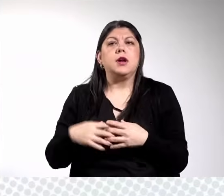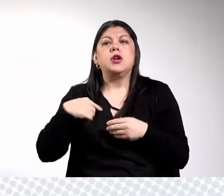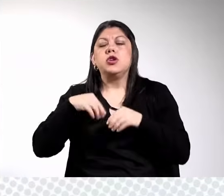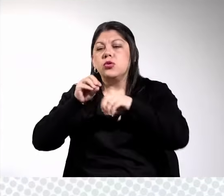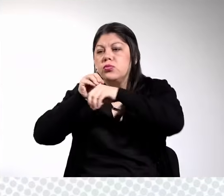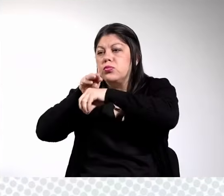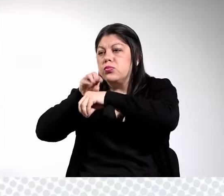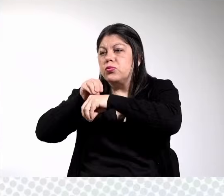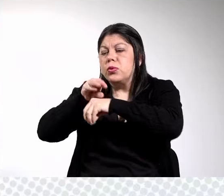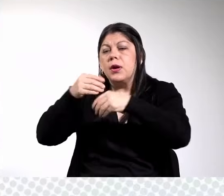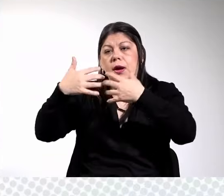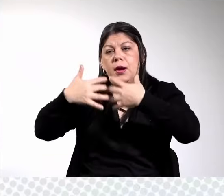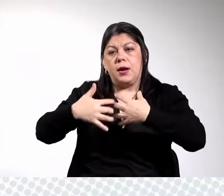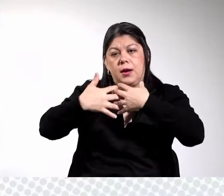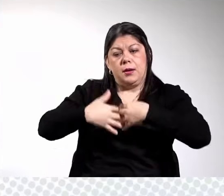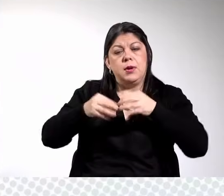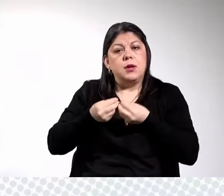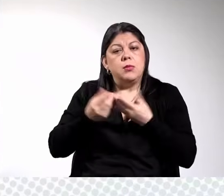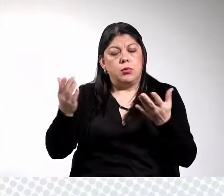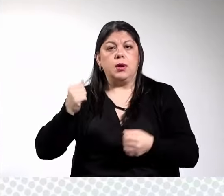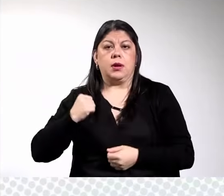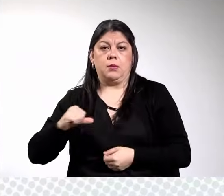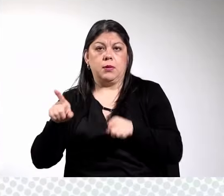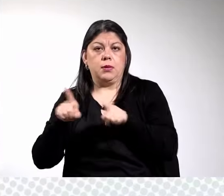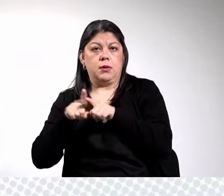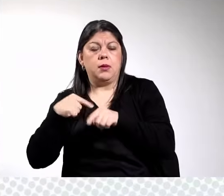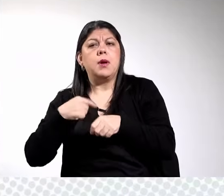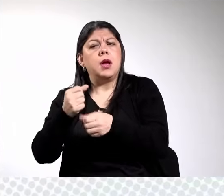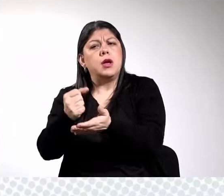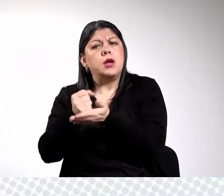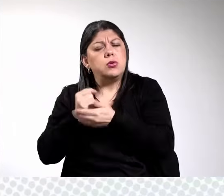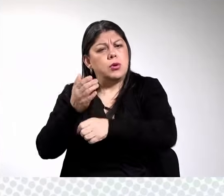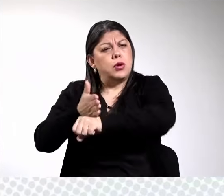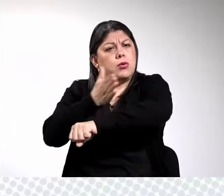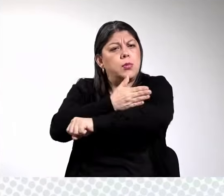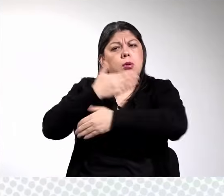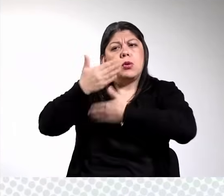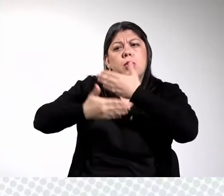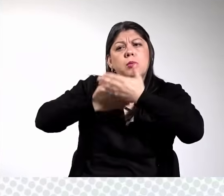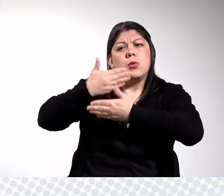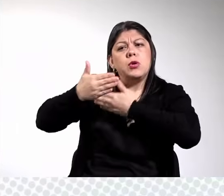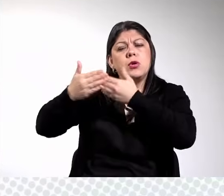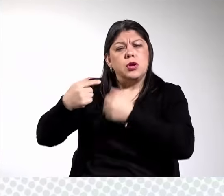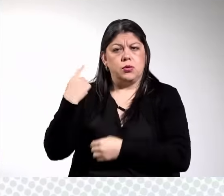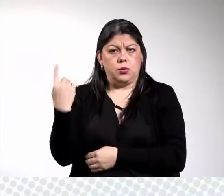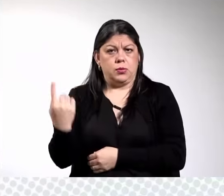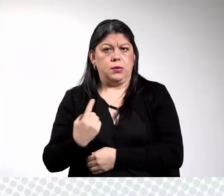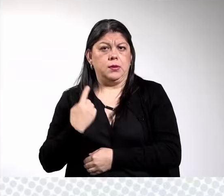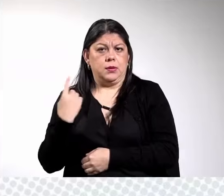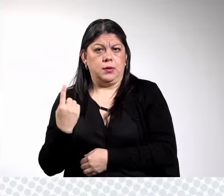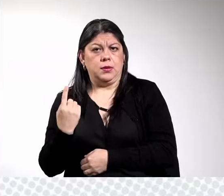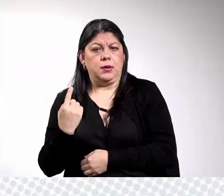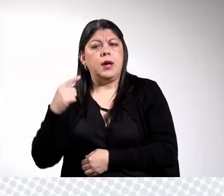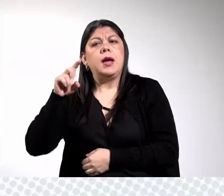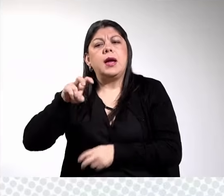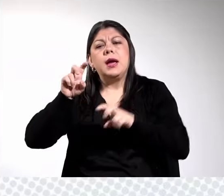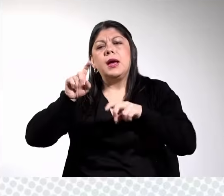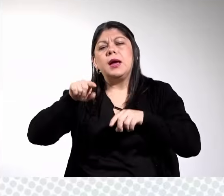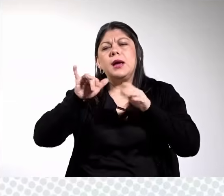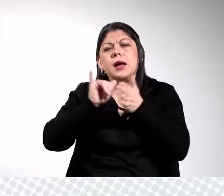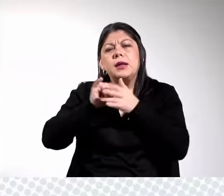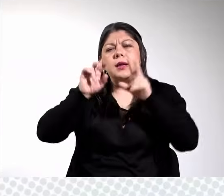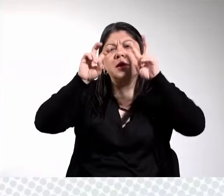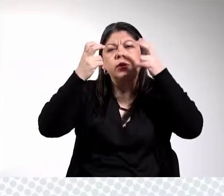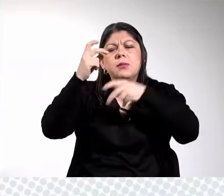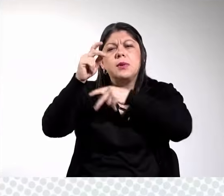empresa pública y privada también, me ha ayudado a mejorar procesos de gestión, que es uno de los temas que el Estado de la